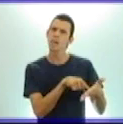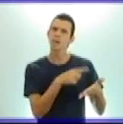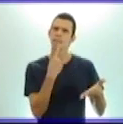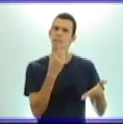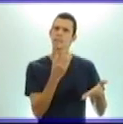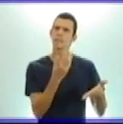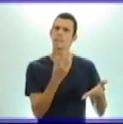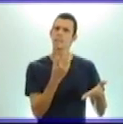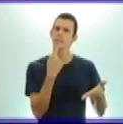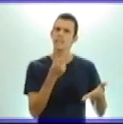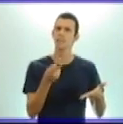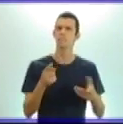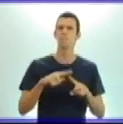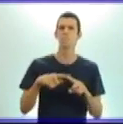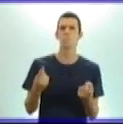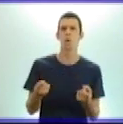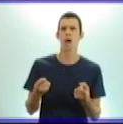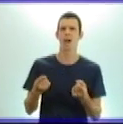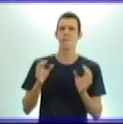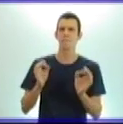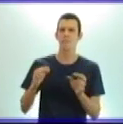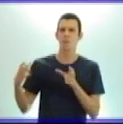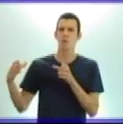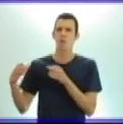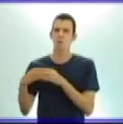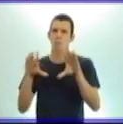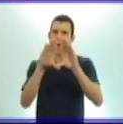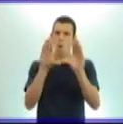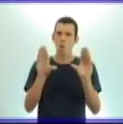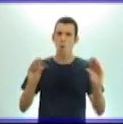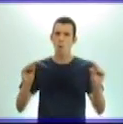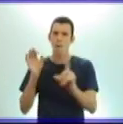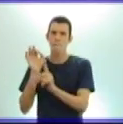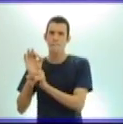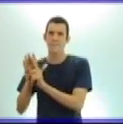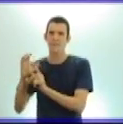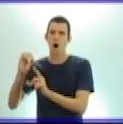la guerra revolucionaria? Si lees